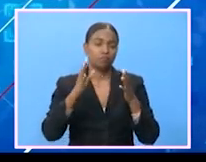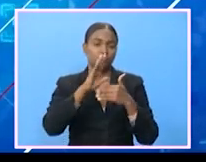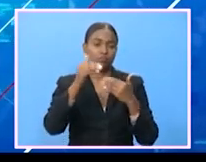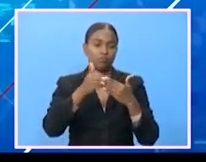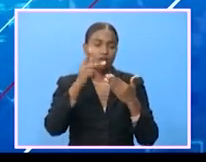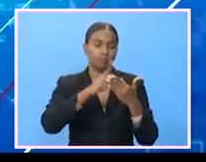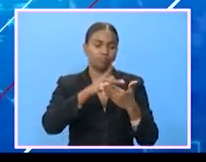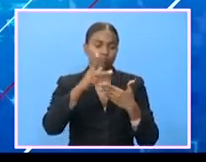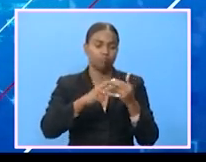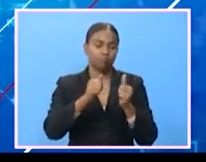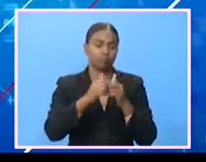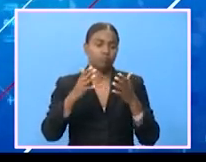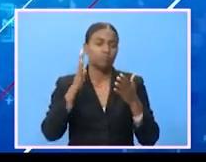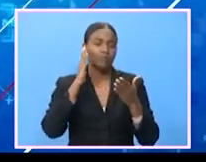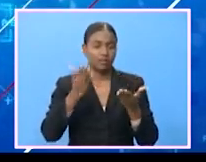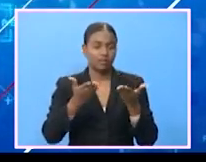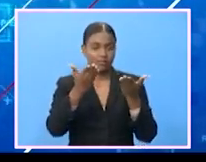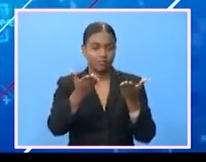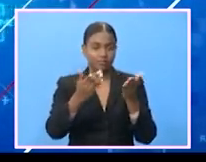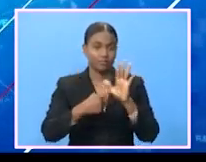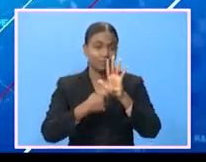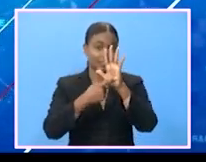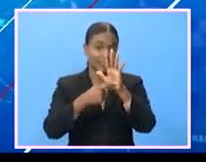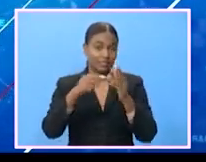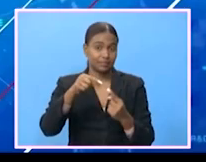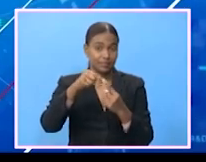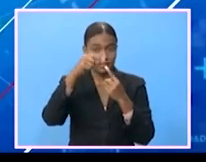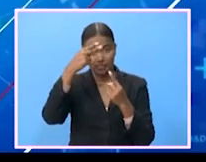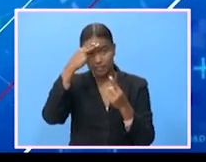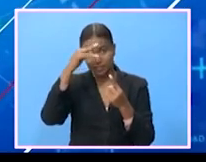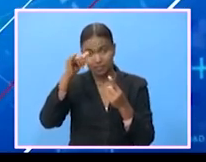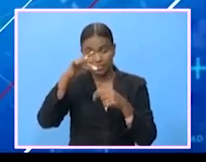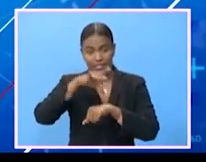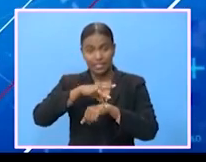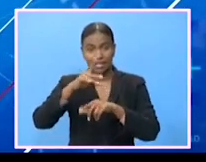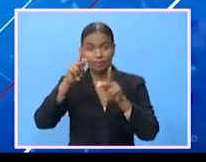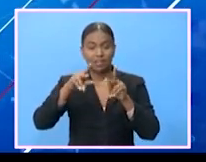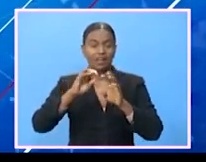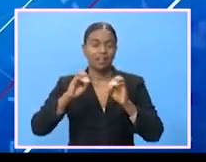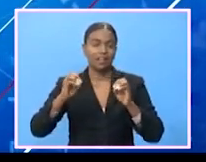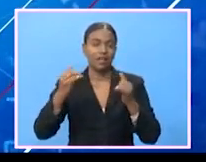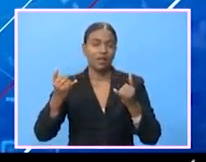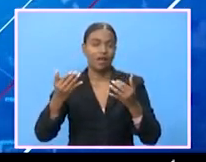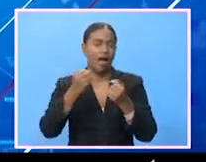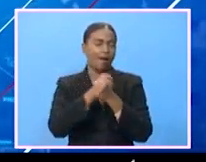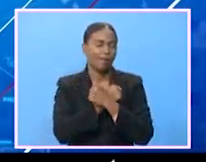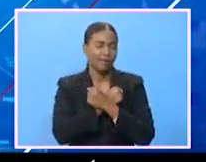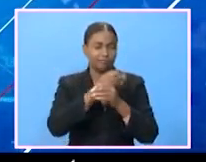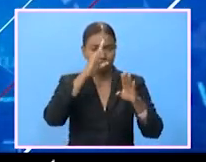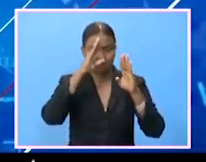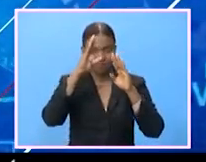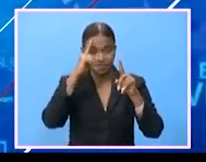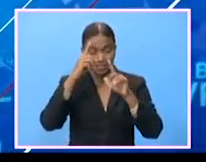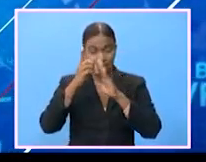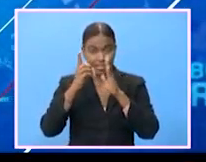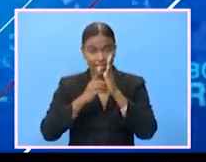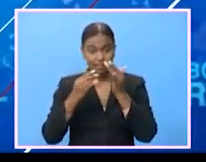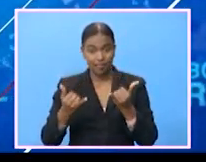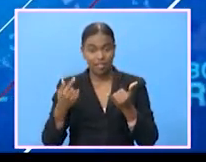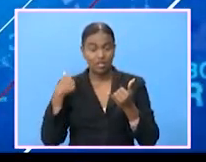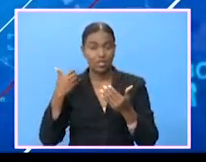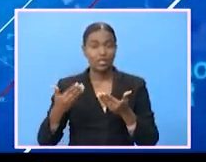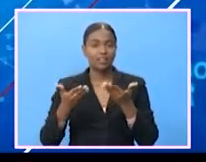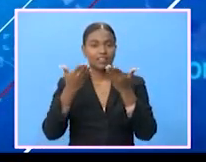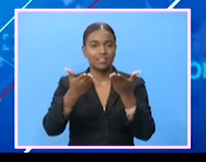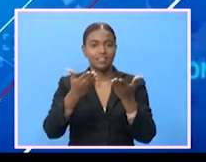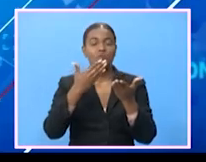este gran operativo, este documental, este especial de Haití, Tierra de Nadie. Así que bueno, un gran abrazo y les saludo desde Dajabón, donde estamos desarrollando para